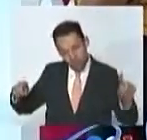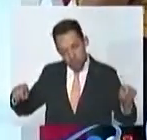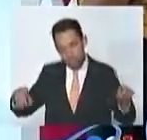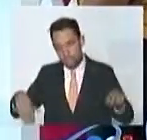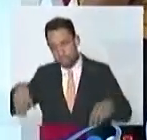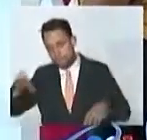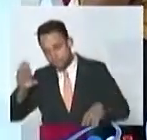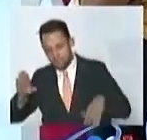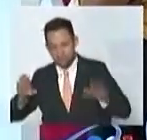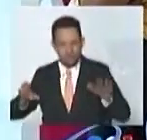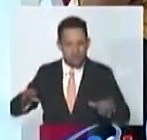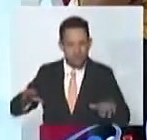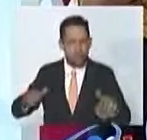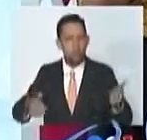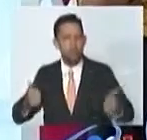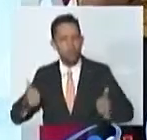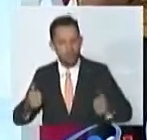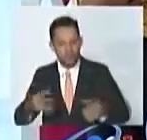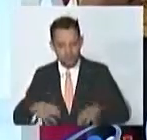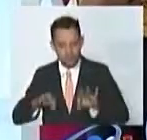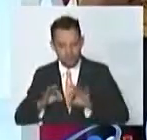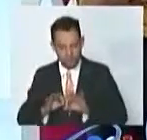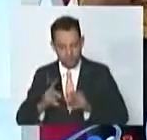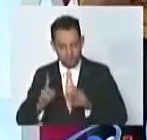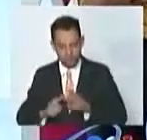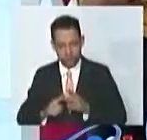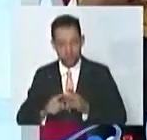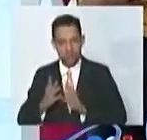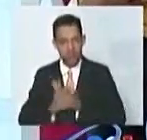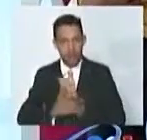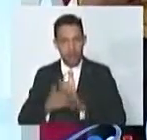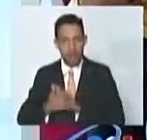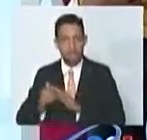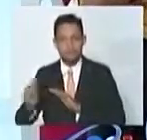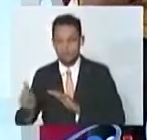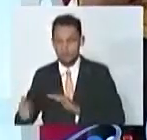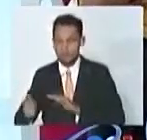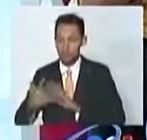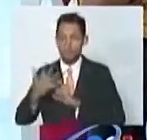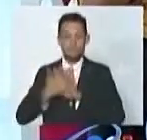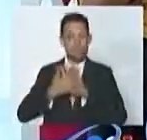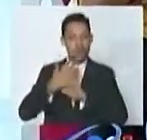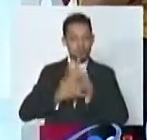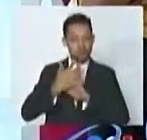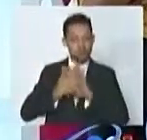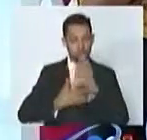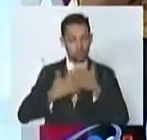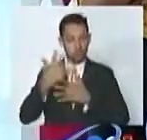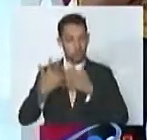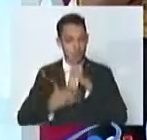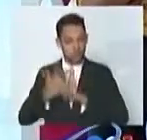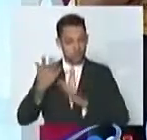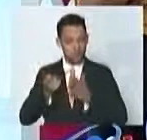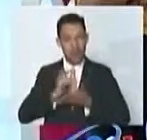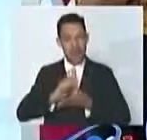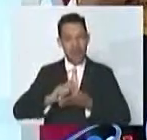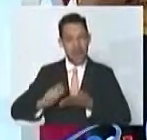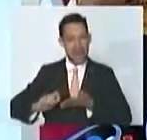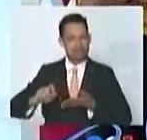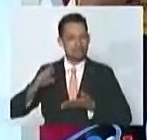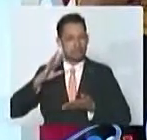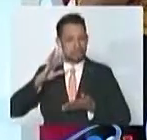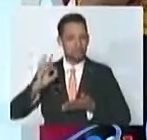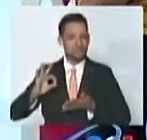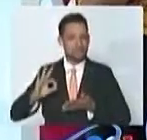ocasiones pueden ser dificultades a nivel de motricidad fina, que hace que los niños pues tengan muchas, muchas más dificultades para